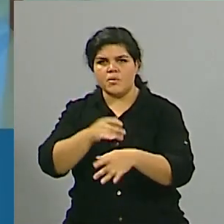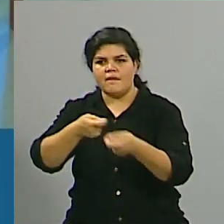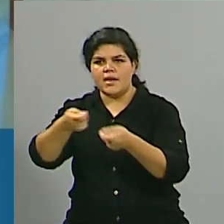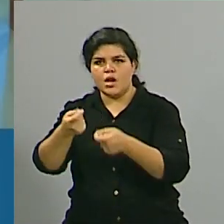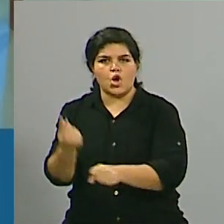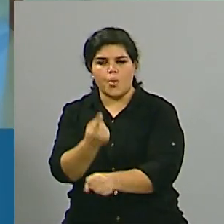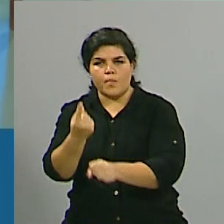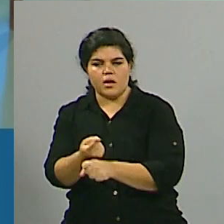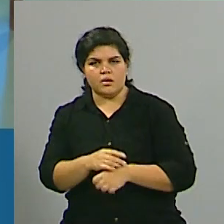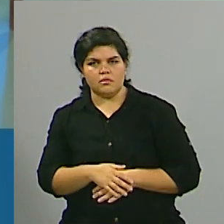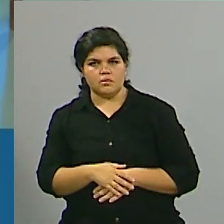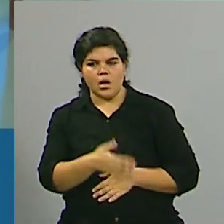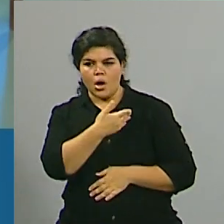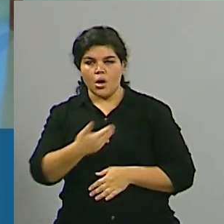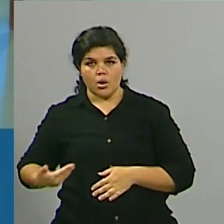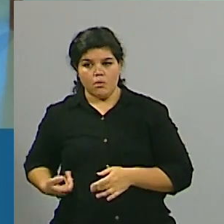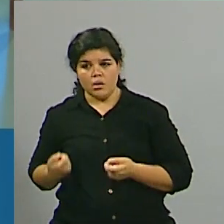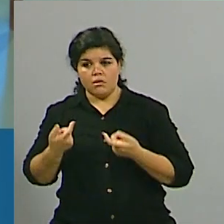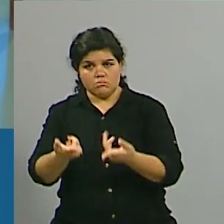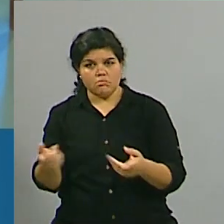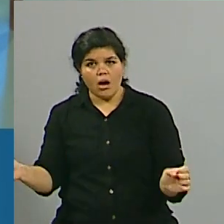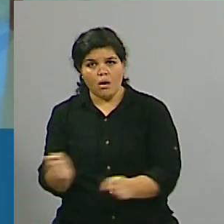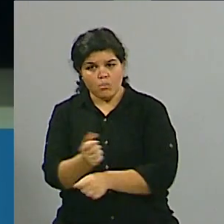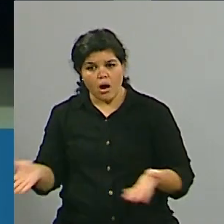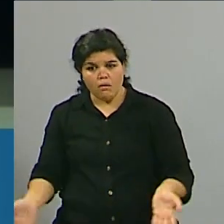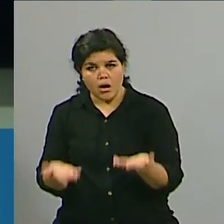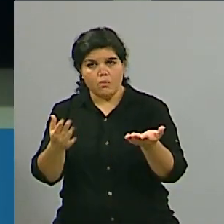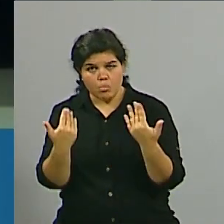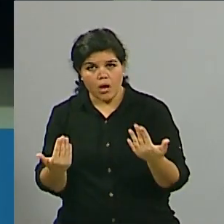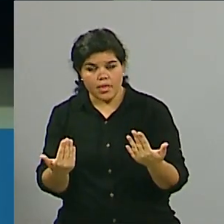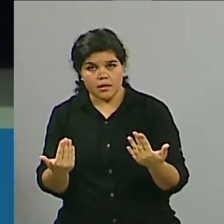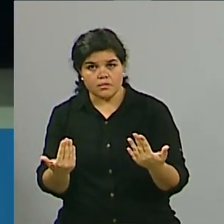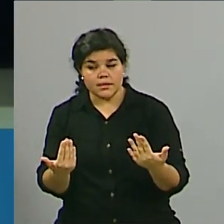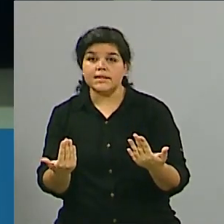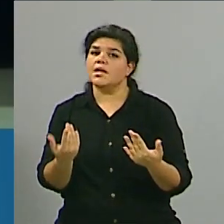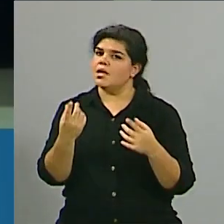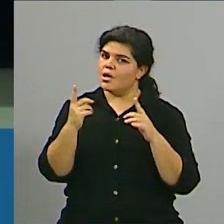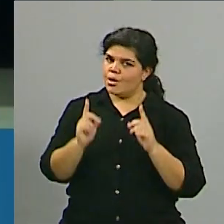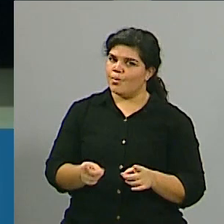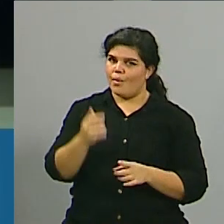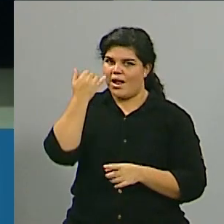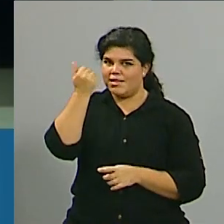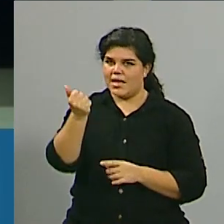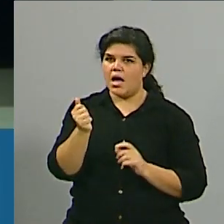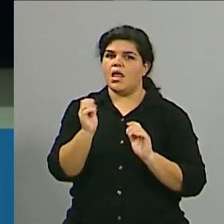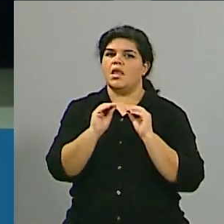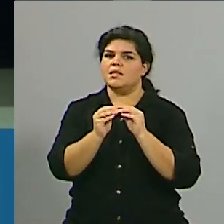dando la posibilidad y ellos mismos se están negando. Ojo, les ha servido como caballito de batalla en ya 3 aperturas de sesiones ordinarias al Intendente. Bueno,